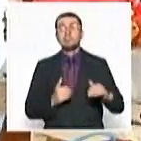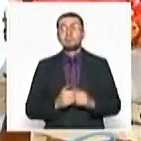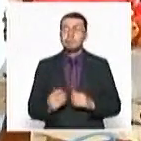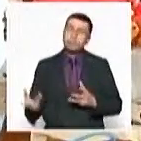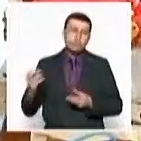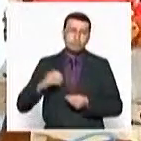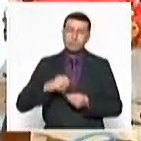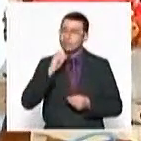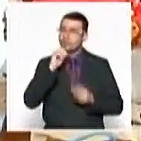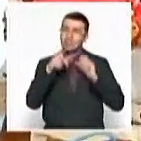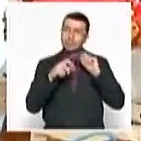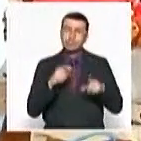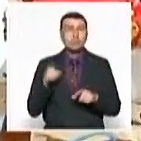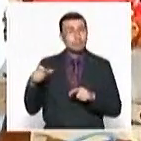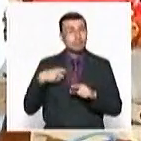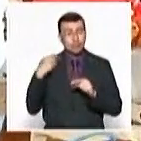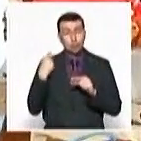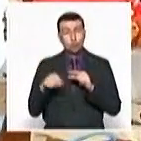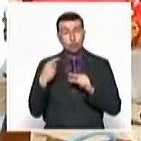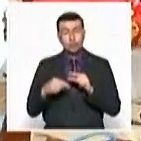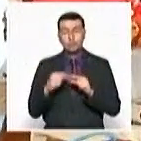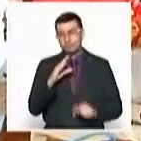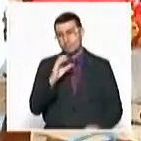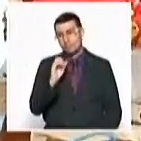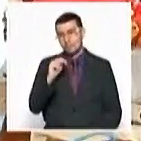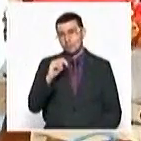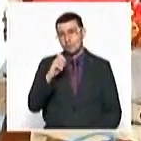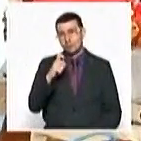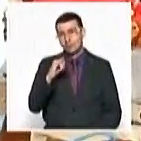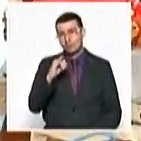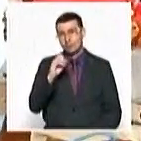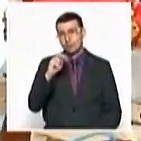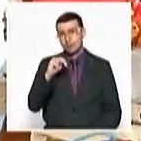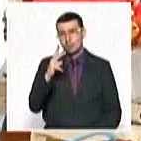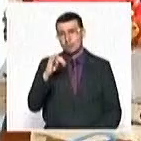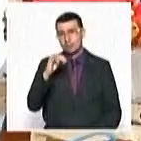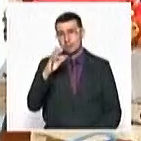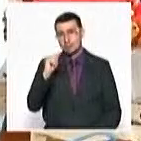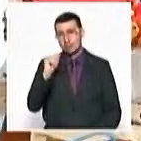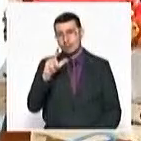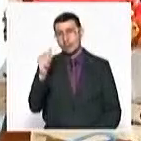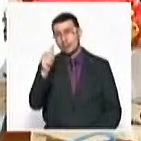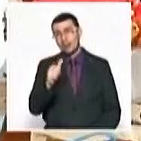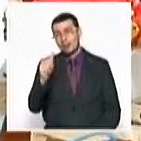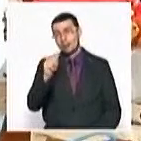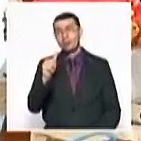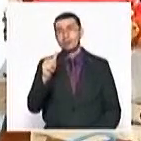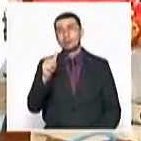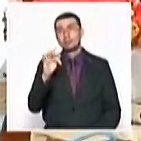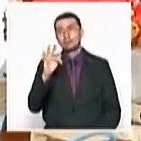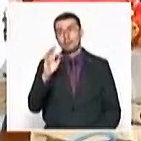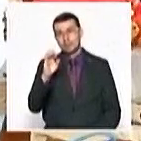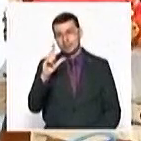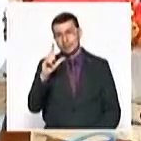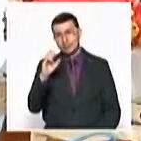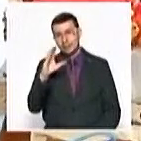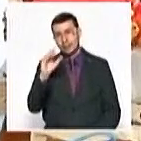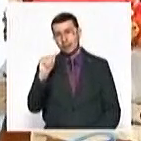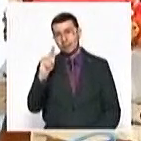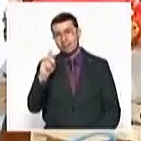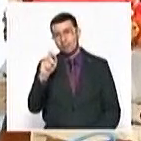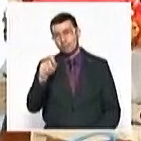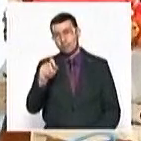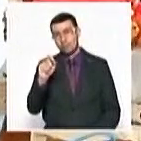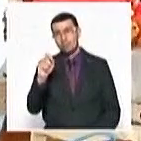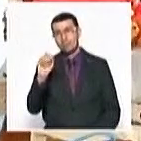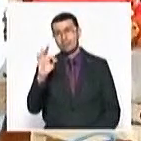el recurso del correo electrónico conexionvital@telecafe.tv, al cual ustedes pueden seguir siempre enviando las preguntas y